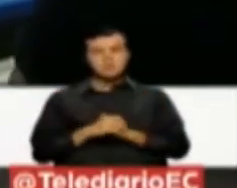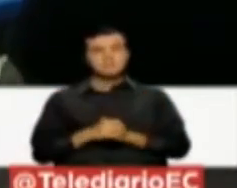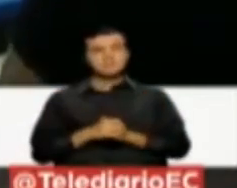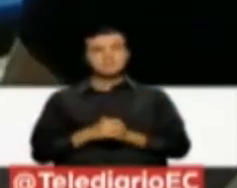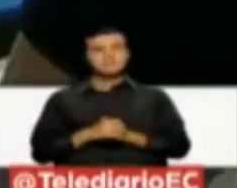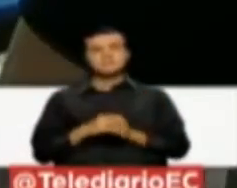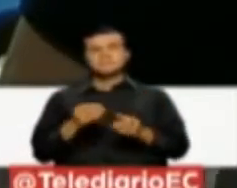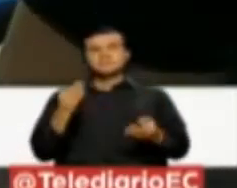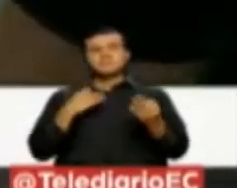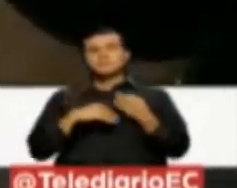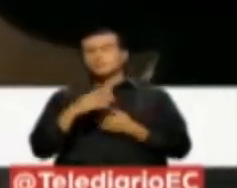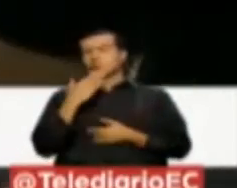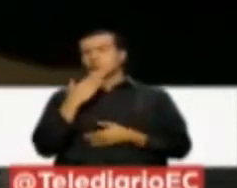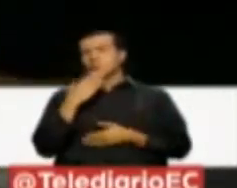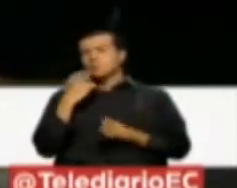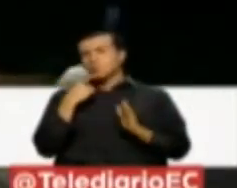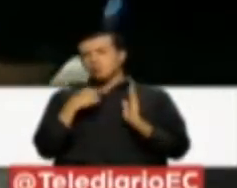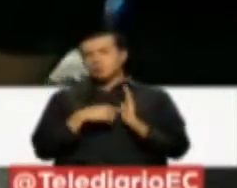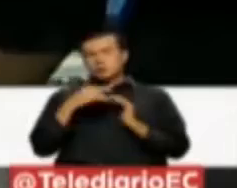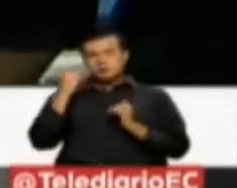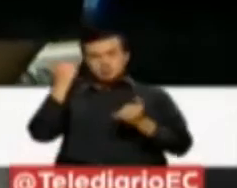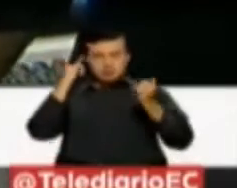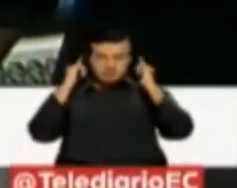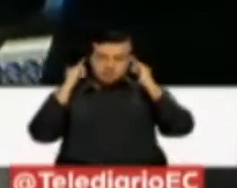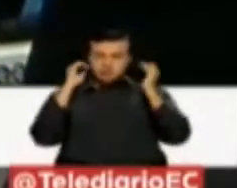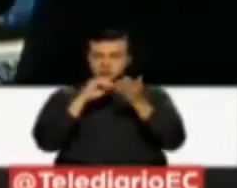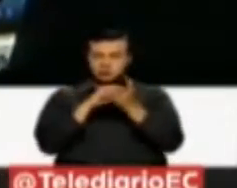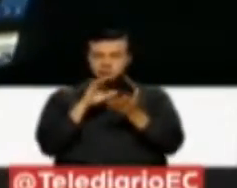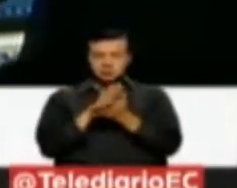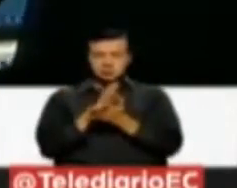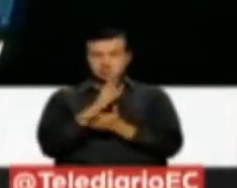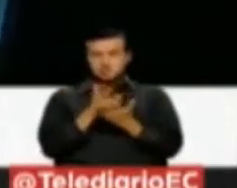un poco al respecto de, por ejemplo, ya ideas aplicadas. ¿Qué es